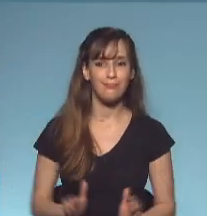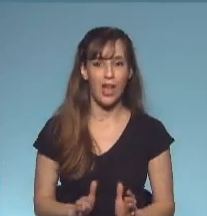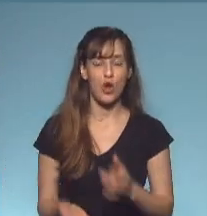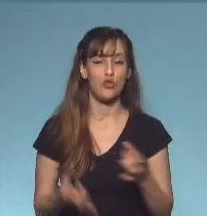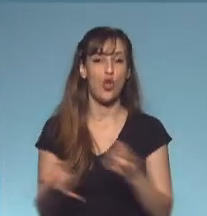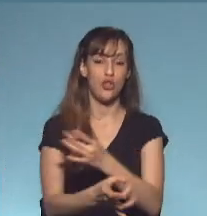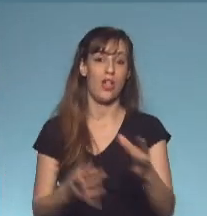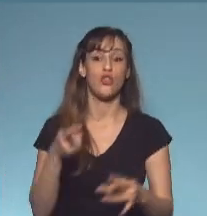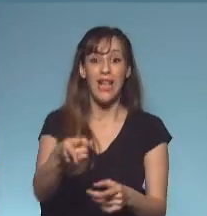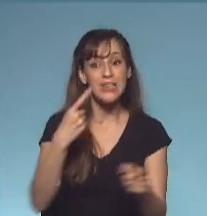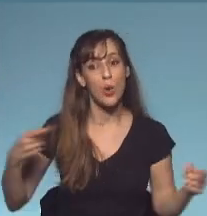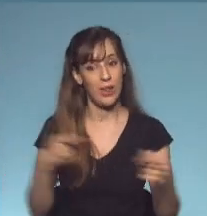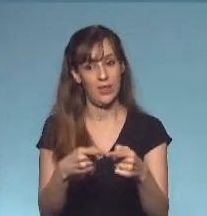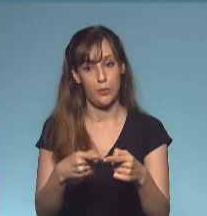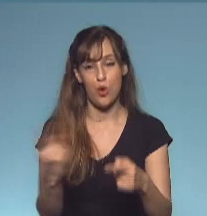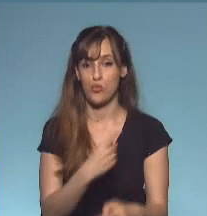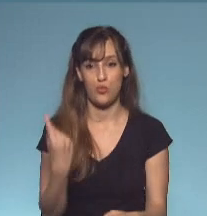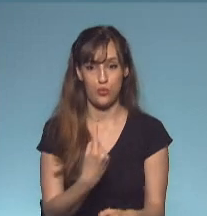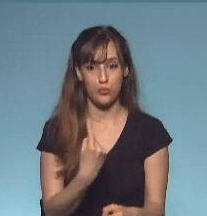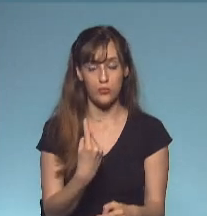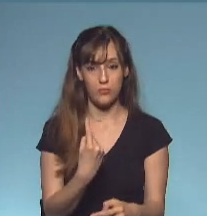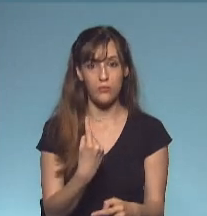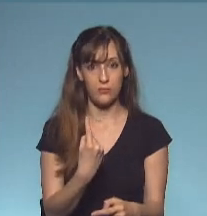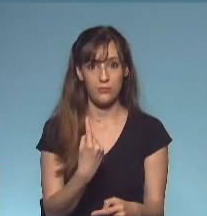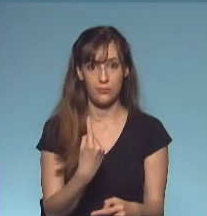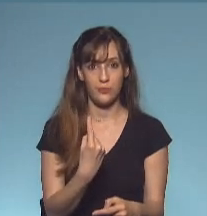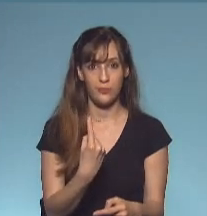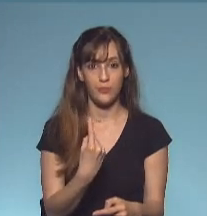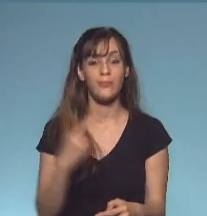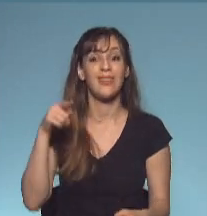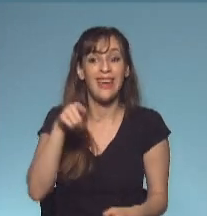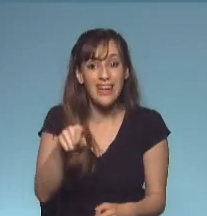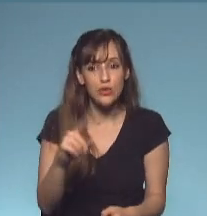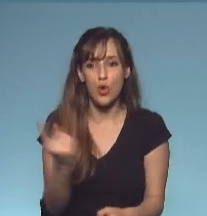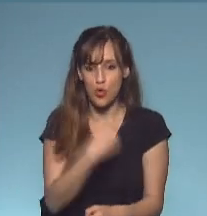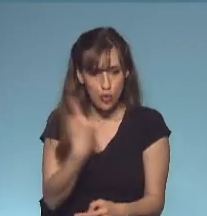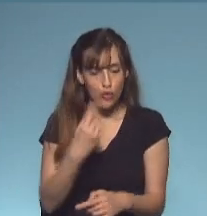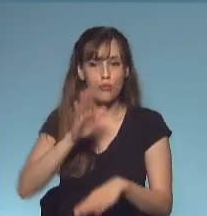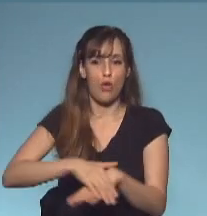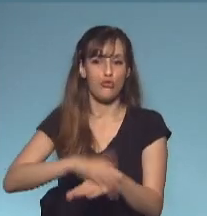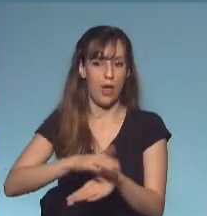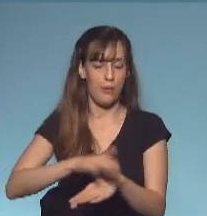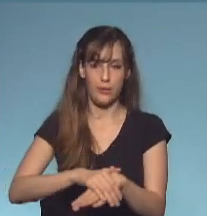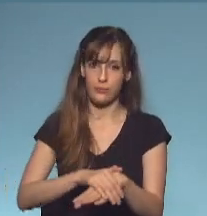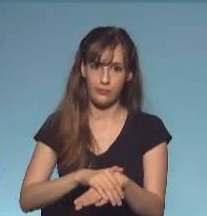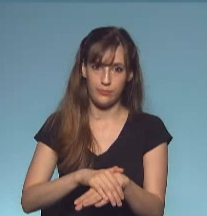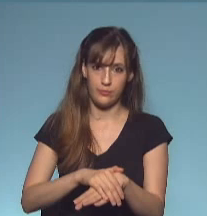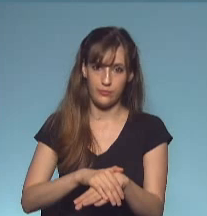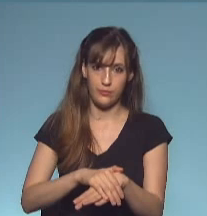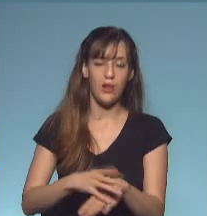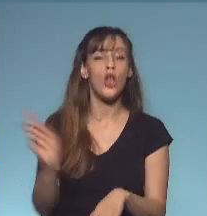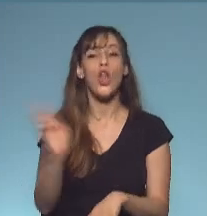es el objetivo que tenemos, parar el crecimiento de los contagios. Ese es el compromiso que tenemos que tener. Y no es